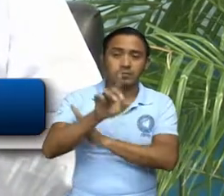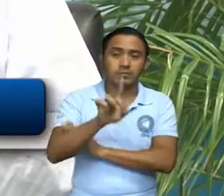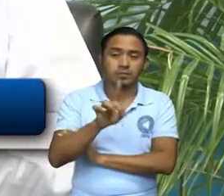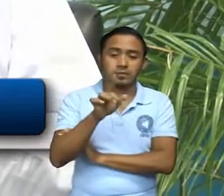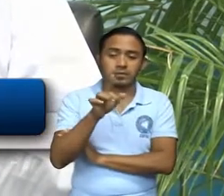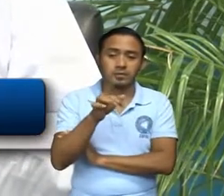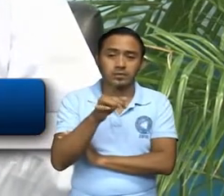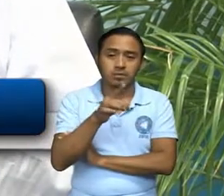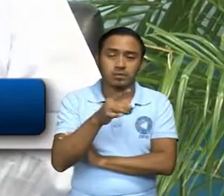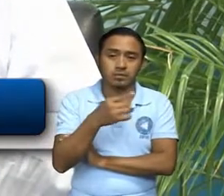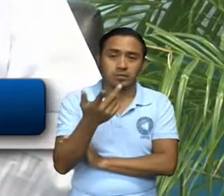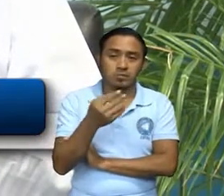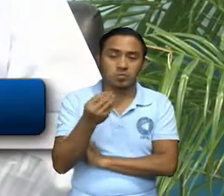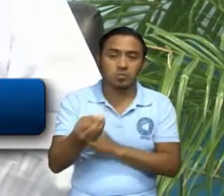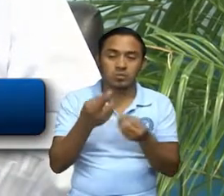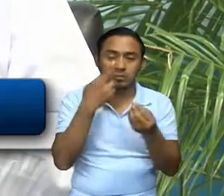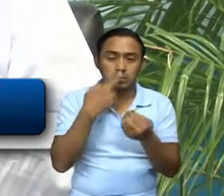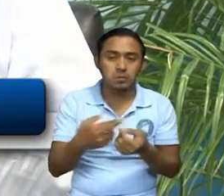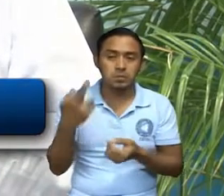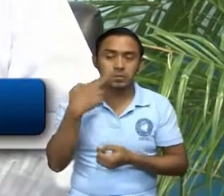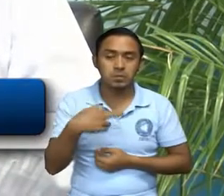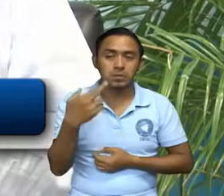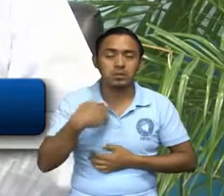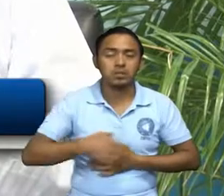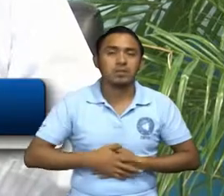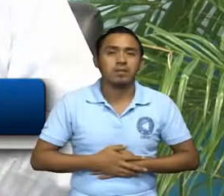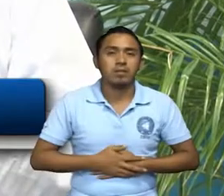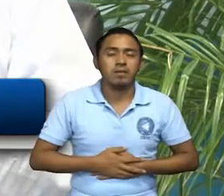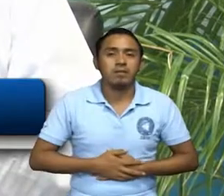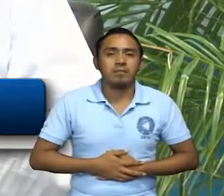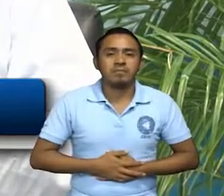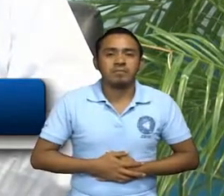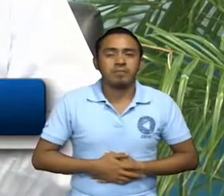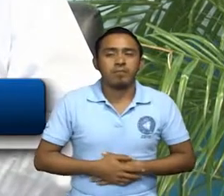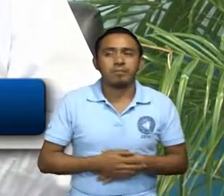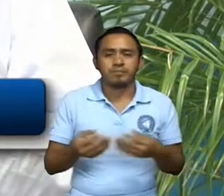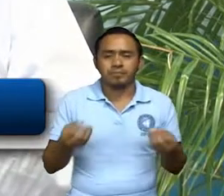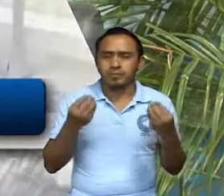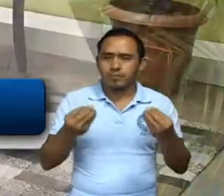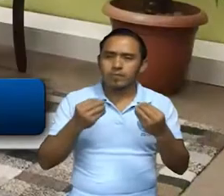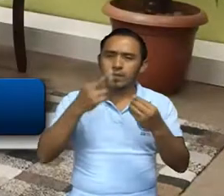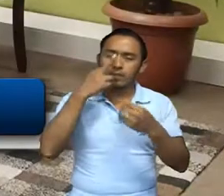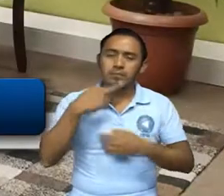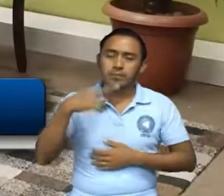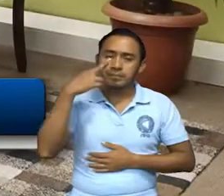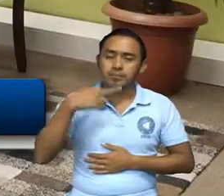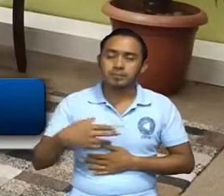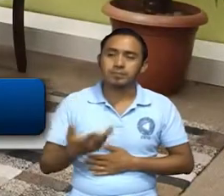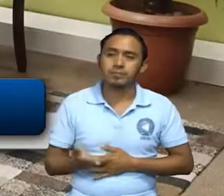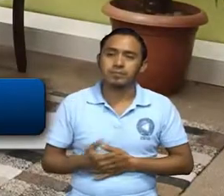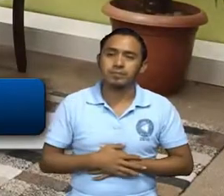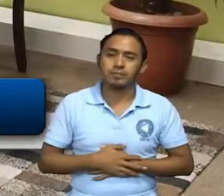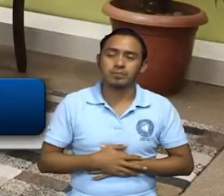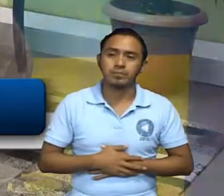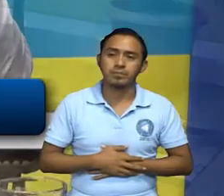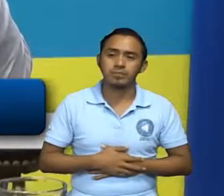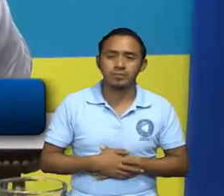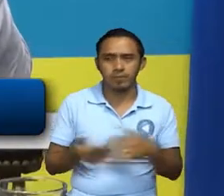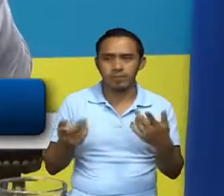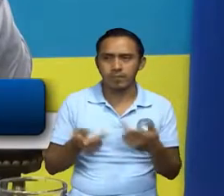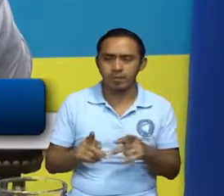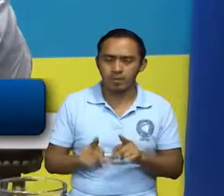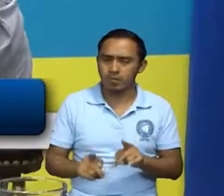les causa mucho sangrado de nariz. El sangrado de la nariz abundante, doctor, puede causar que la